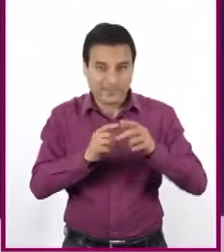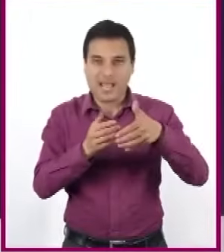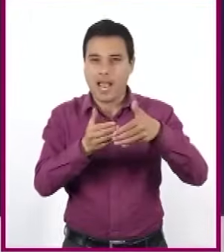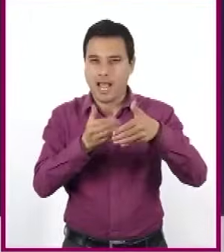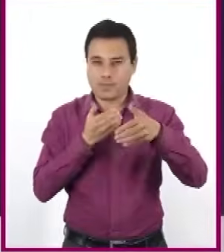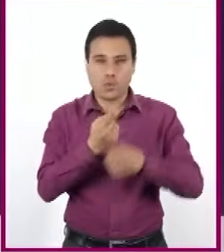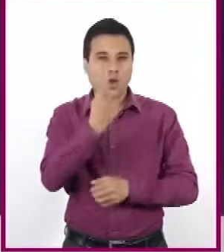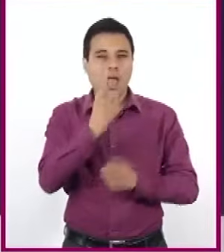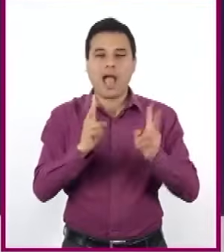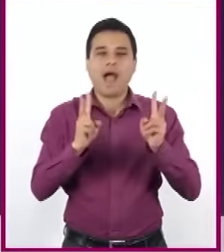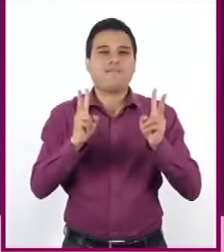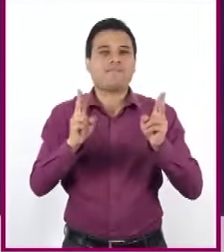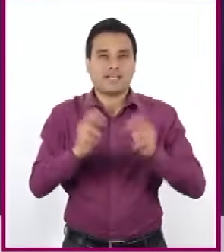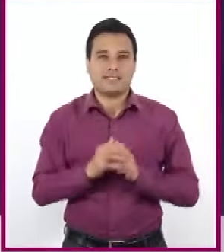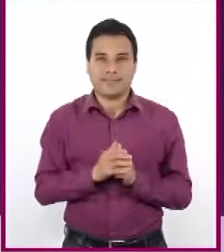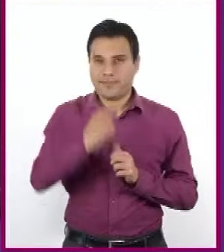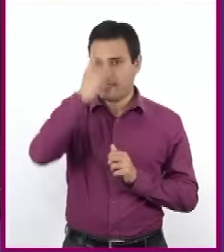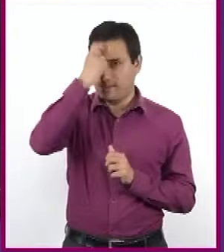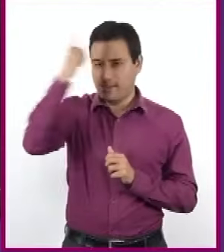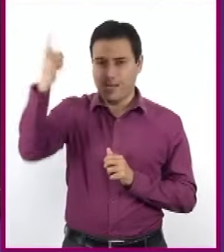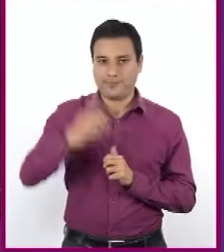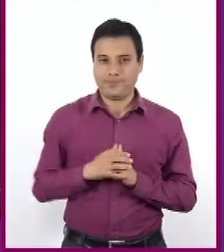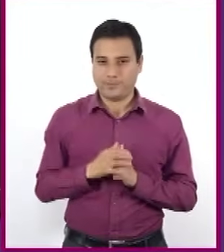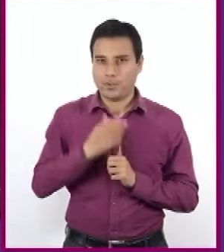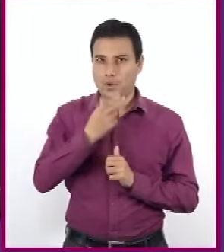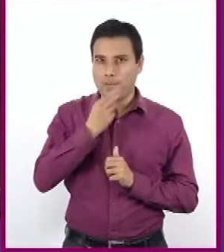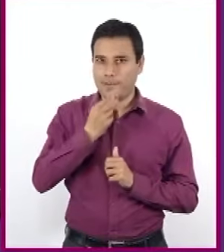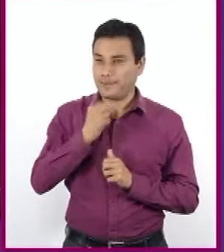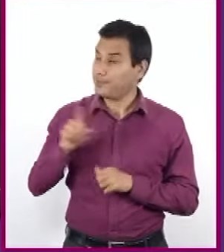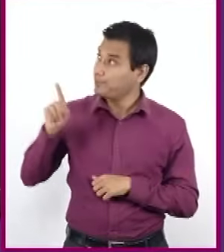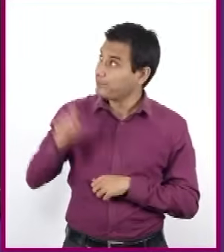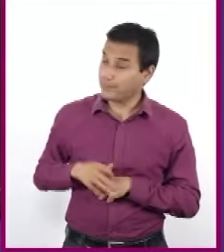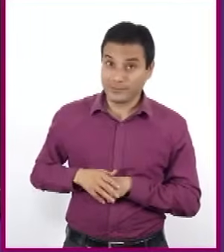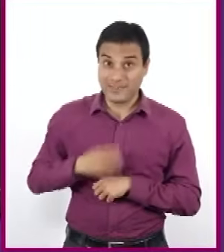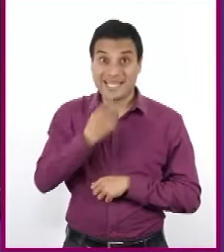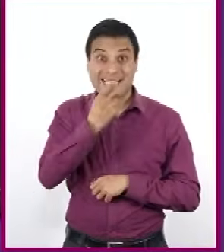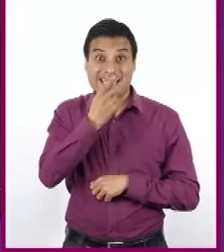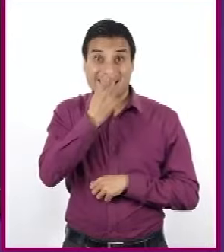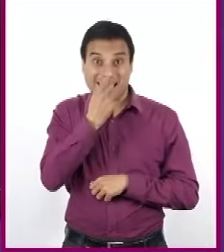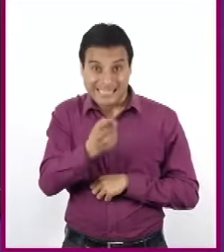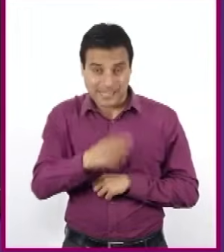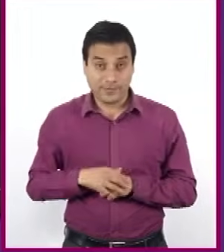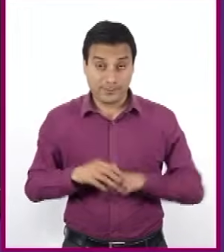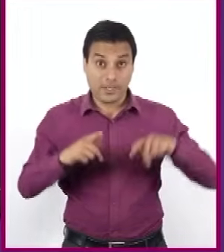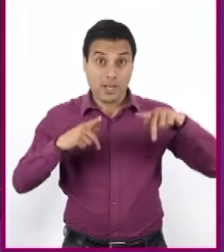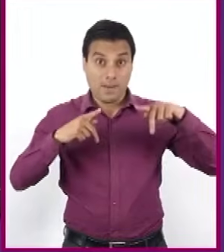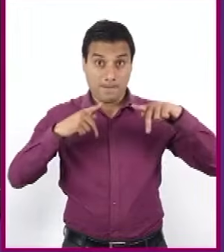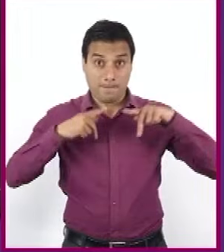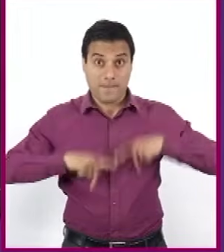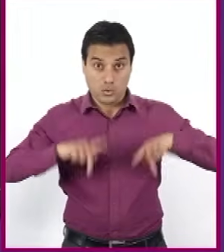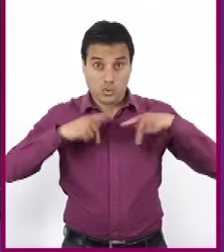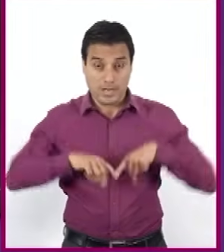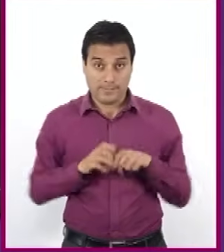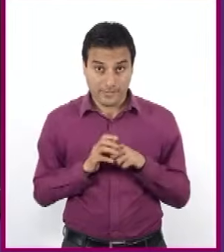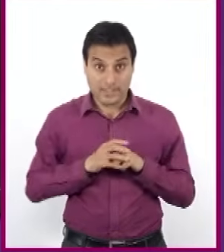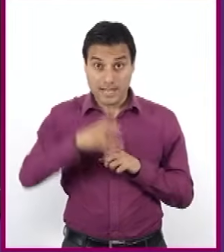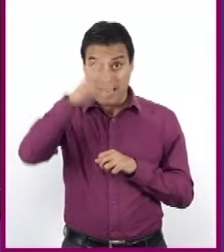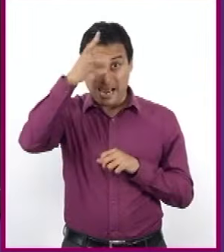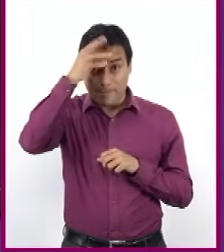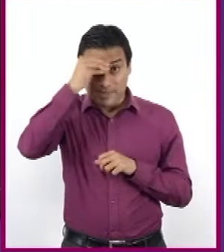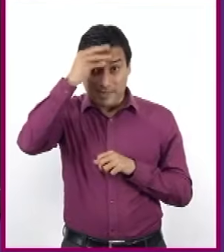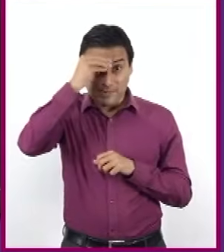célebre de Stanislao Cannizzaro. A menudo sucede que la mente de una persona que está aprendiendo una nueva